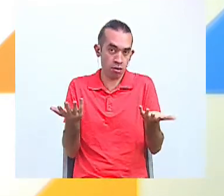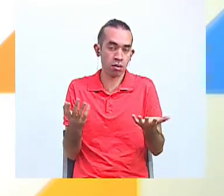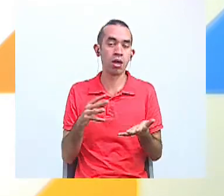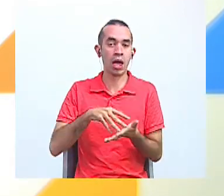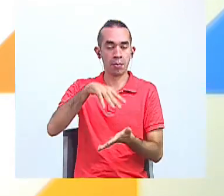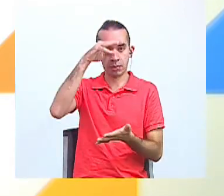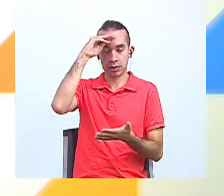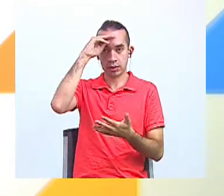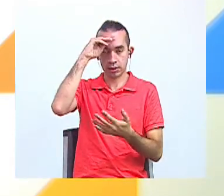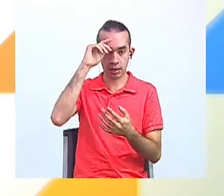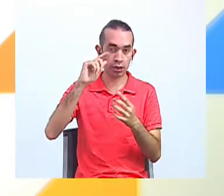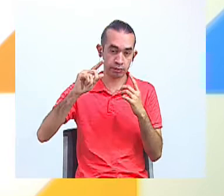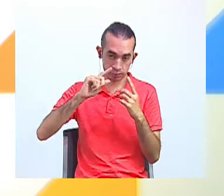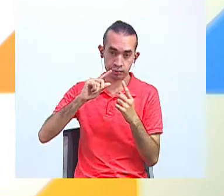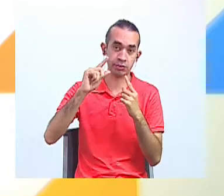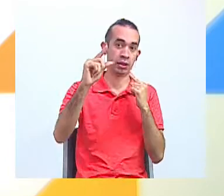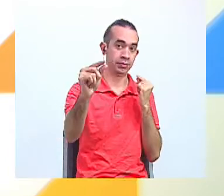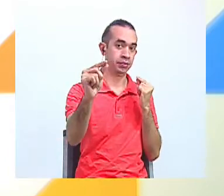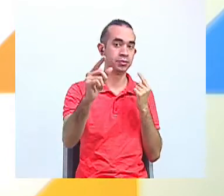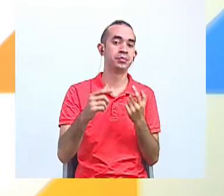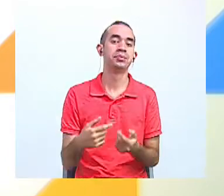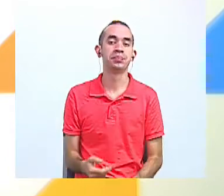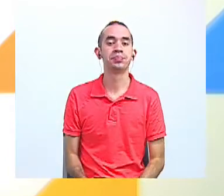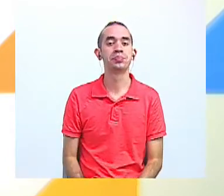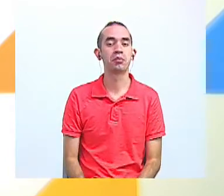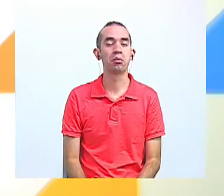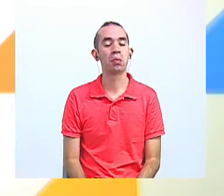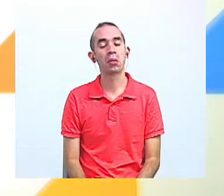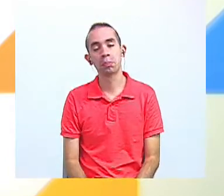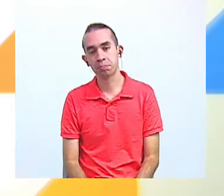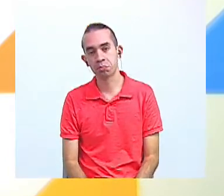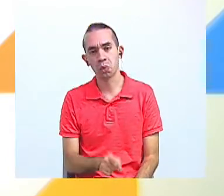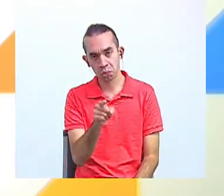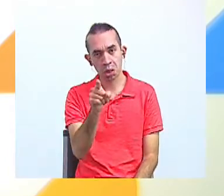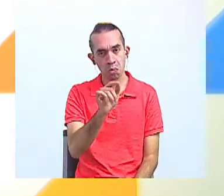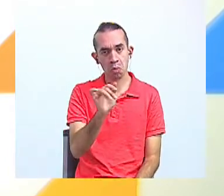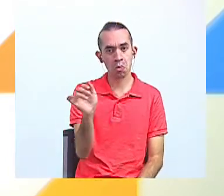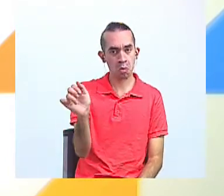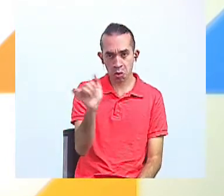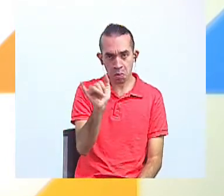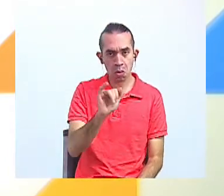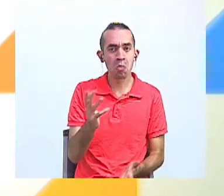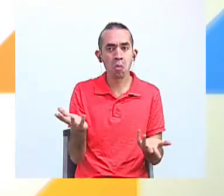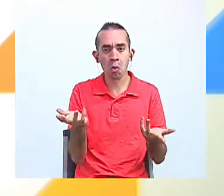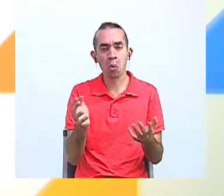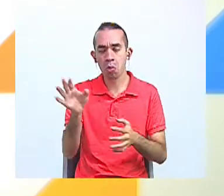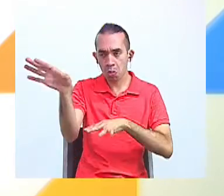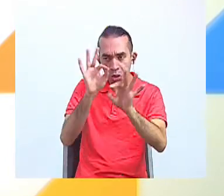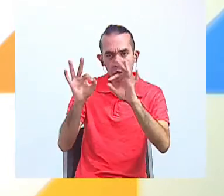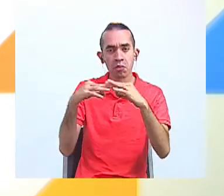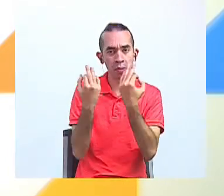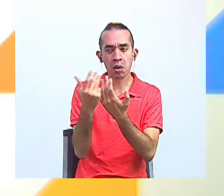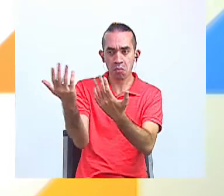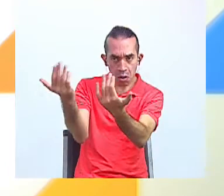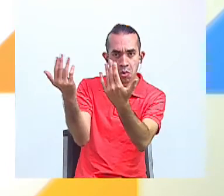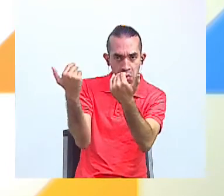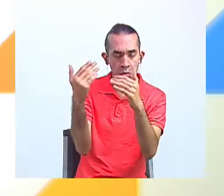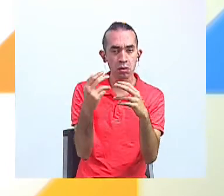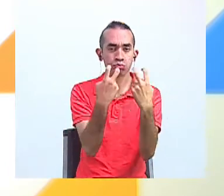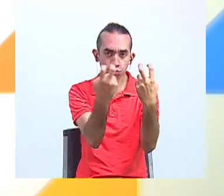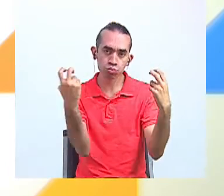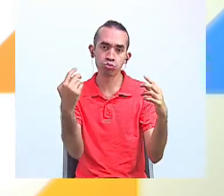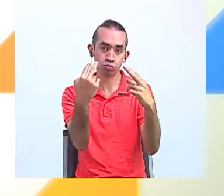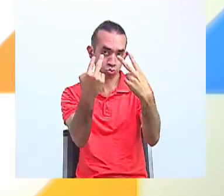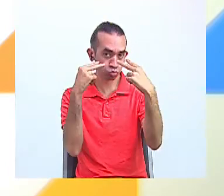a distancia. Bueno, también puede invitar a sus familiares a compartir esta clase con